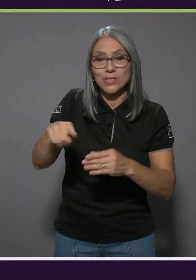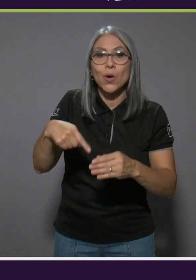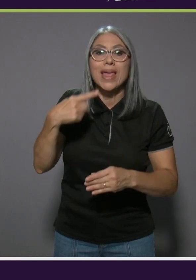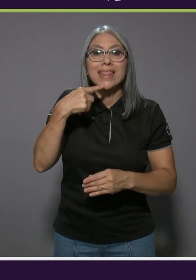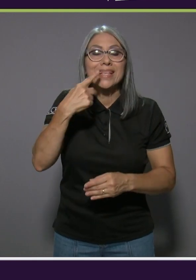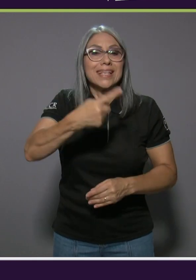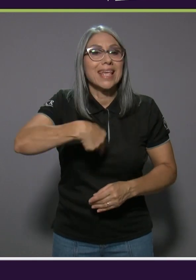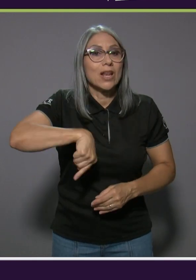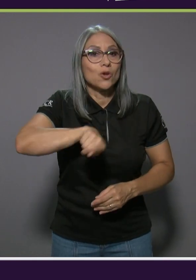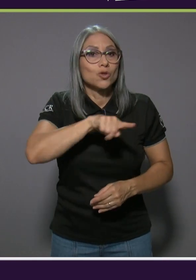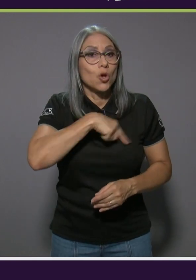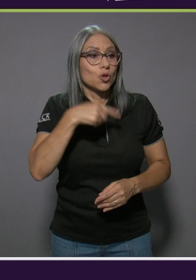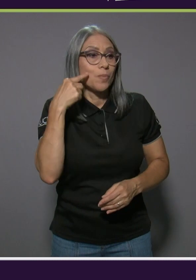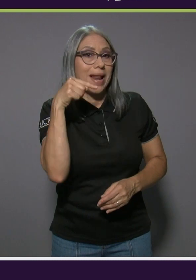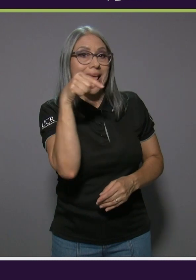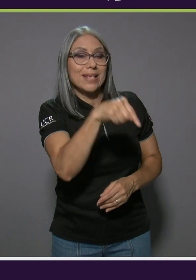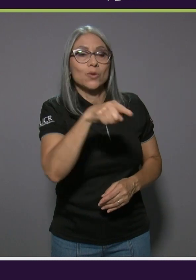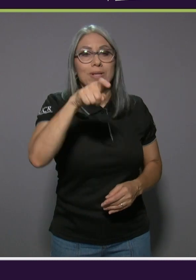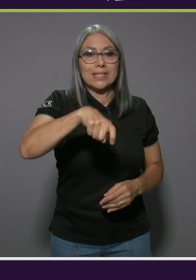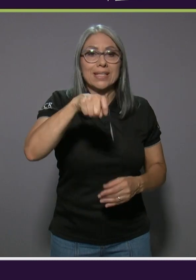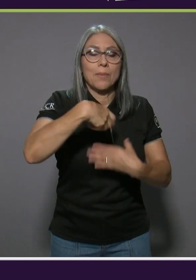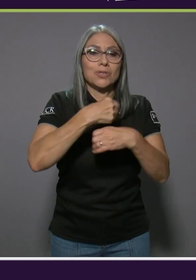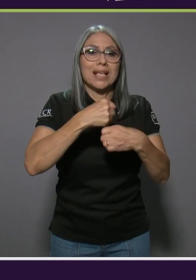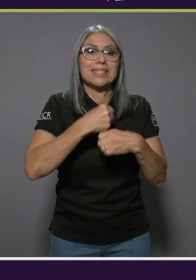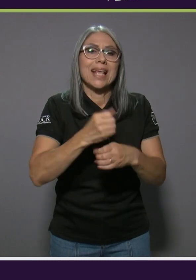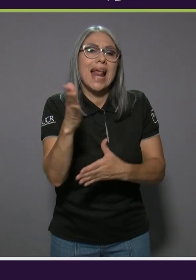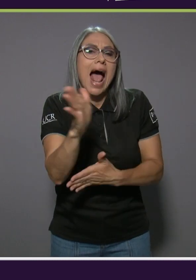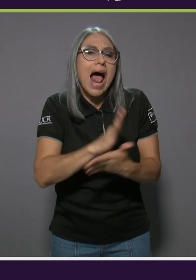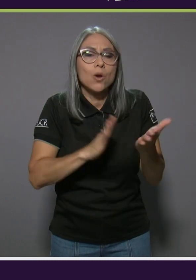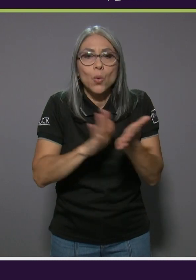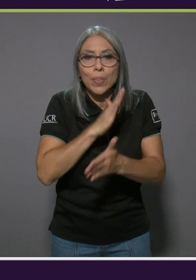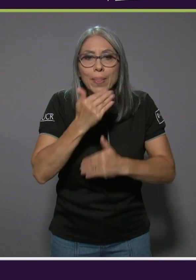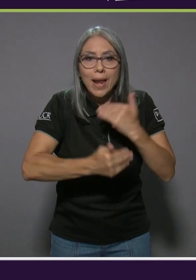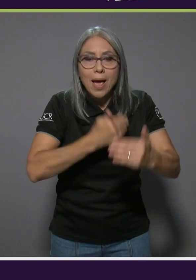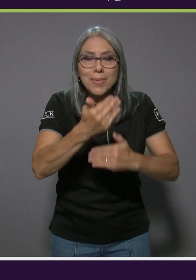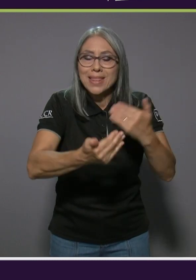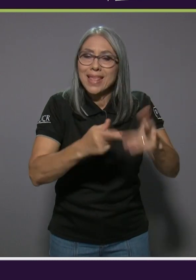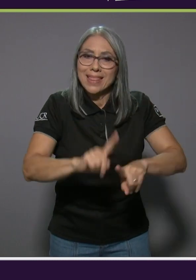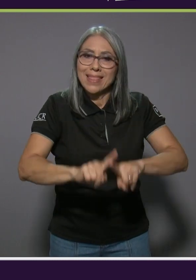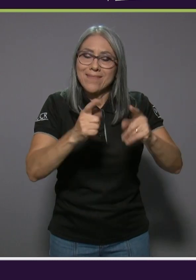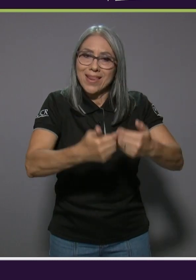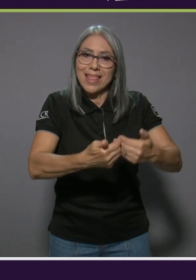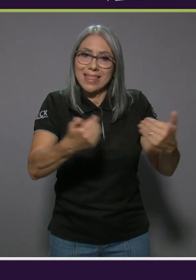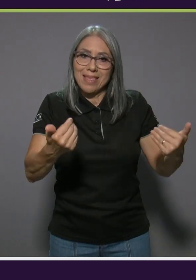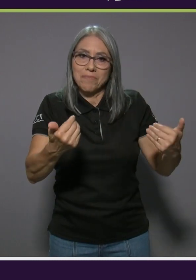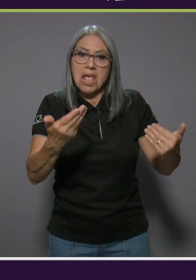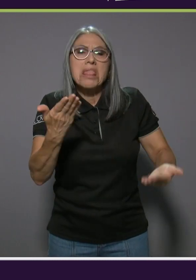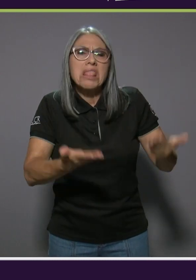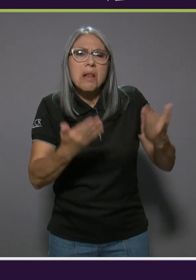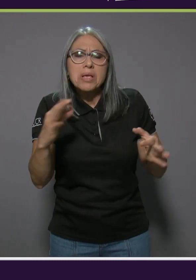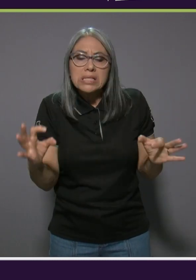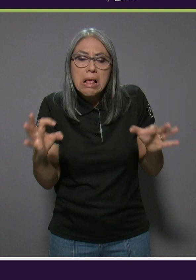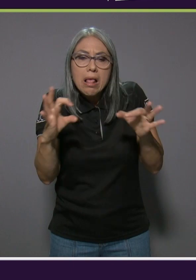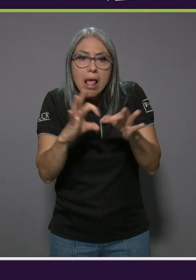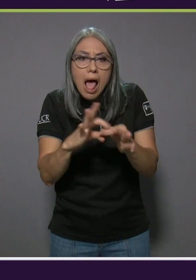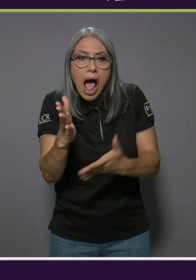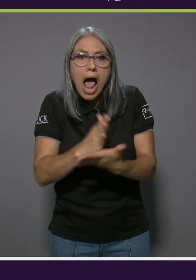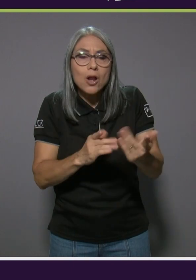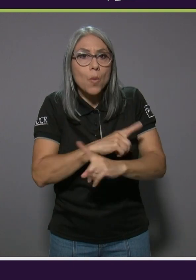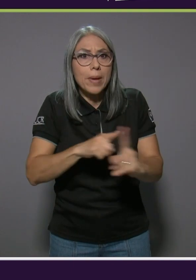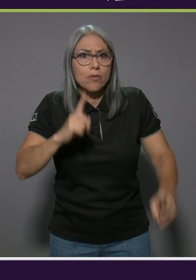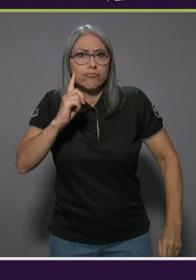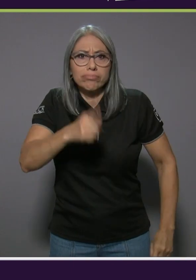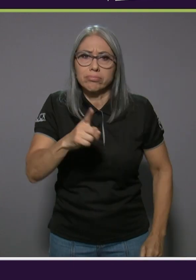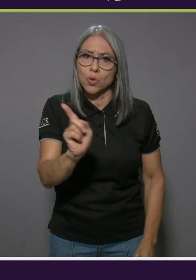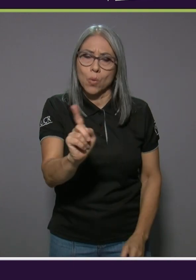gestión totalmente aparte. Ciertamente podría tener una conexidad, pero no necesariamente. Tiene que tener. Así como